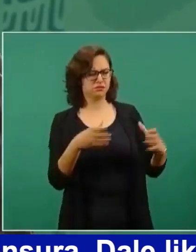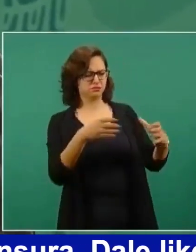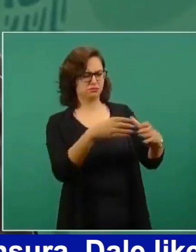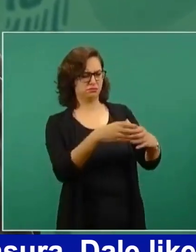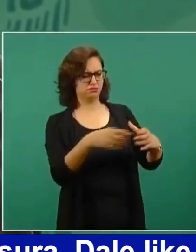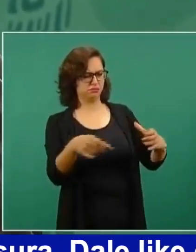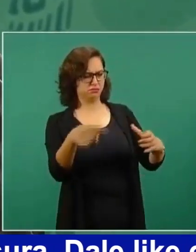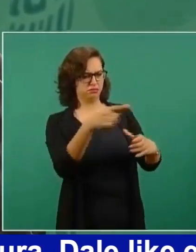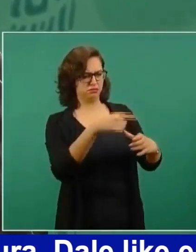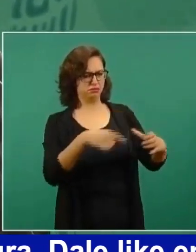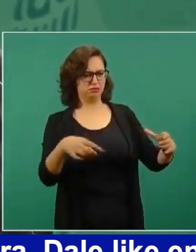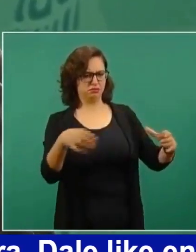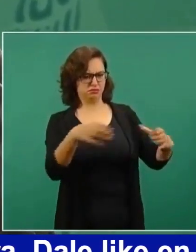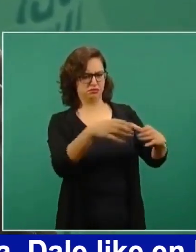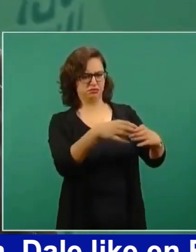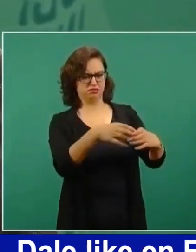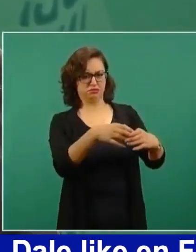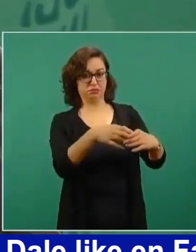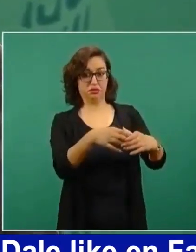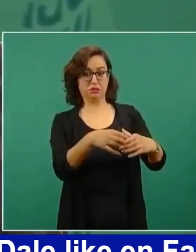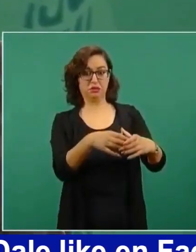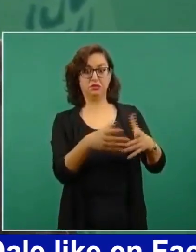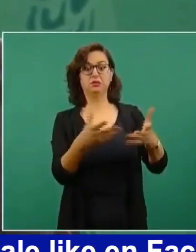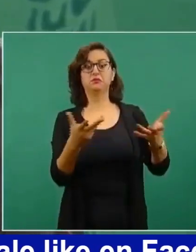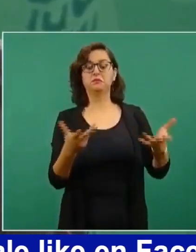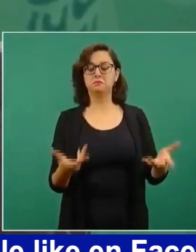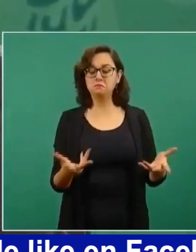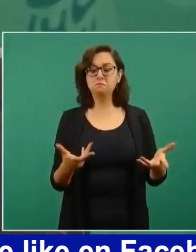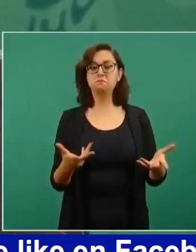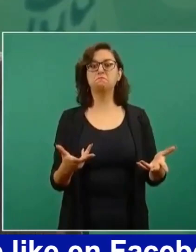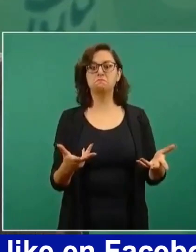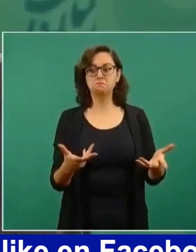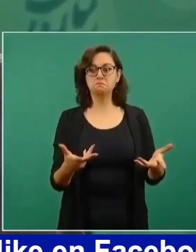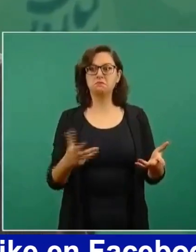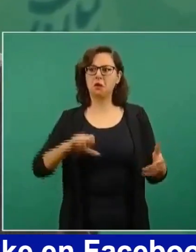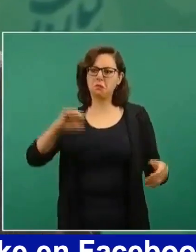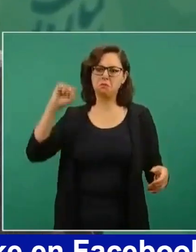porque están muy inconformes